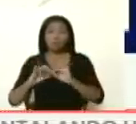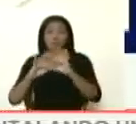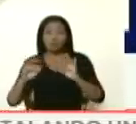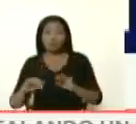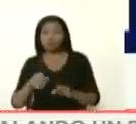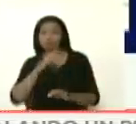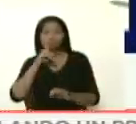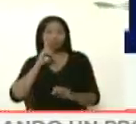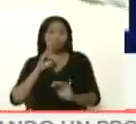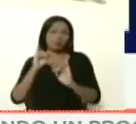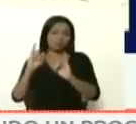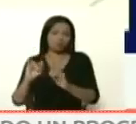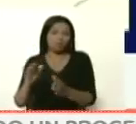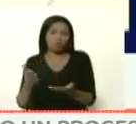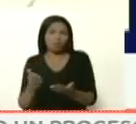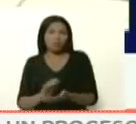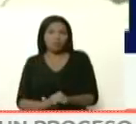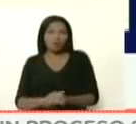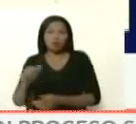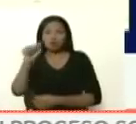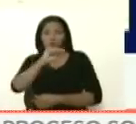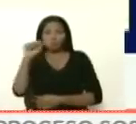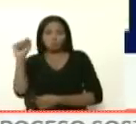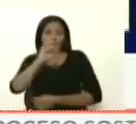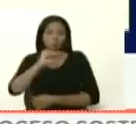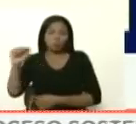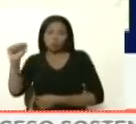llaman, quiere decir los choferes de autobús.